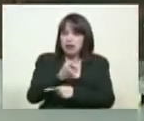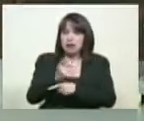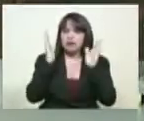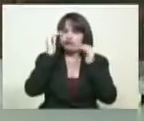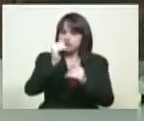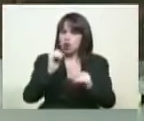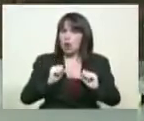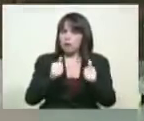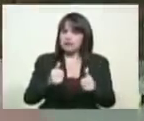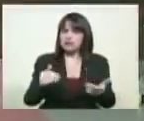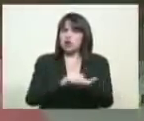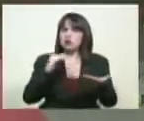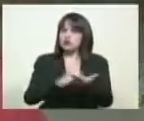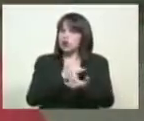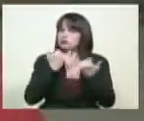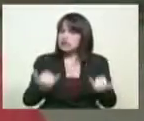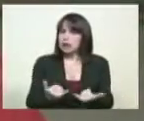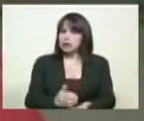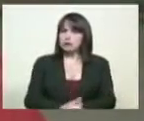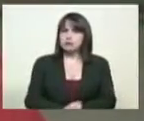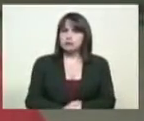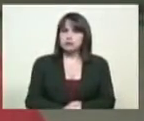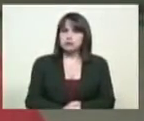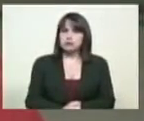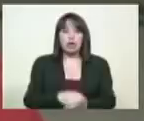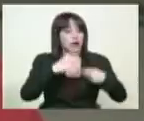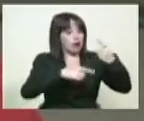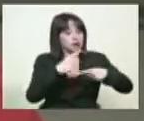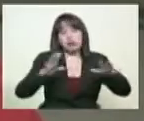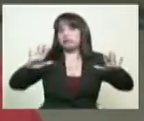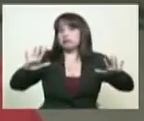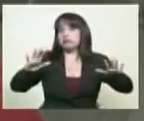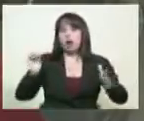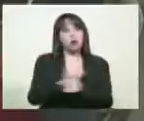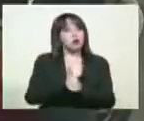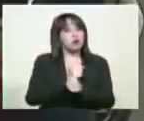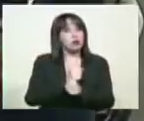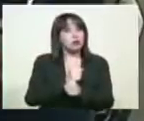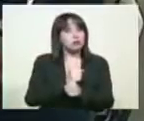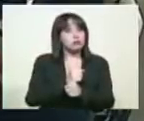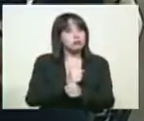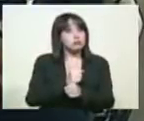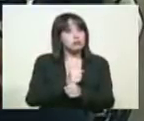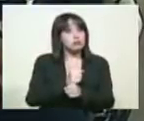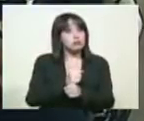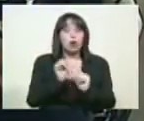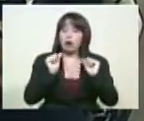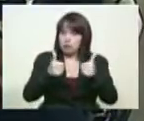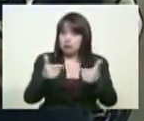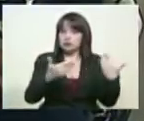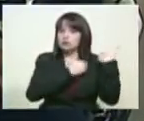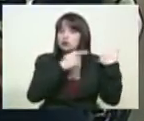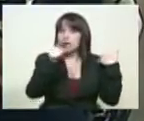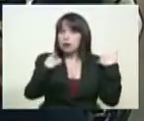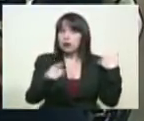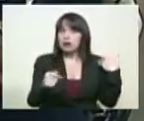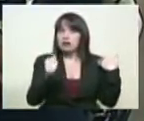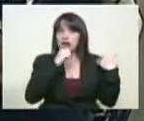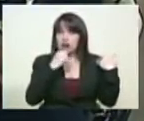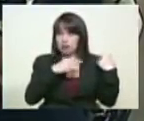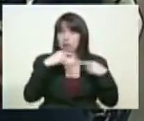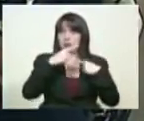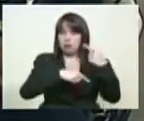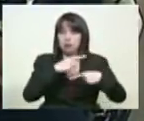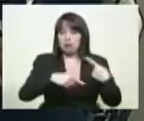a parir caucho conseguirlo a partir de a qué quieren que maduro vaya a comprar